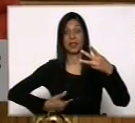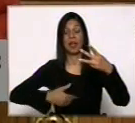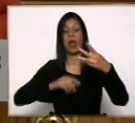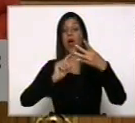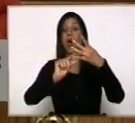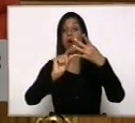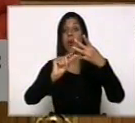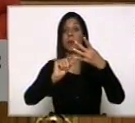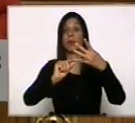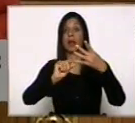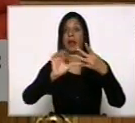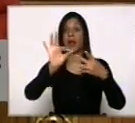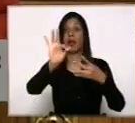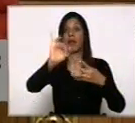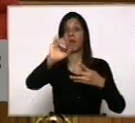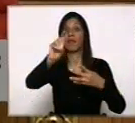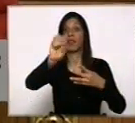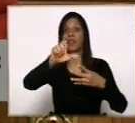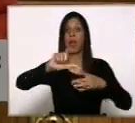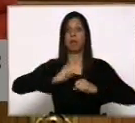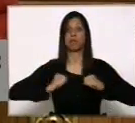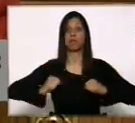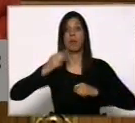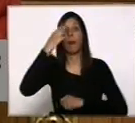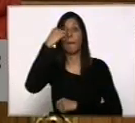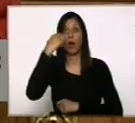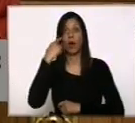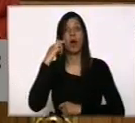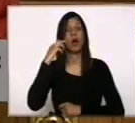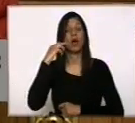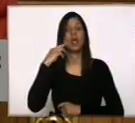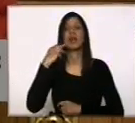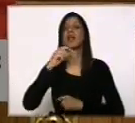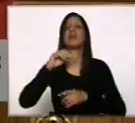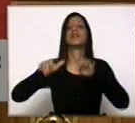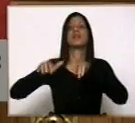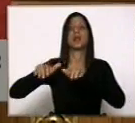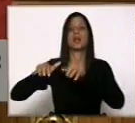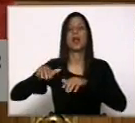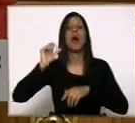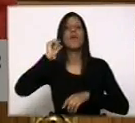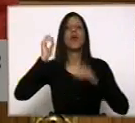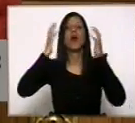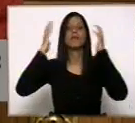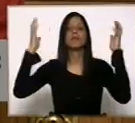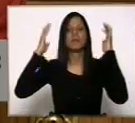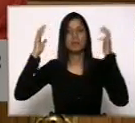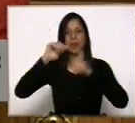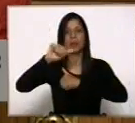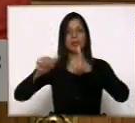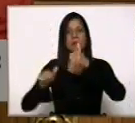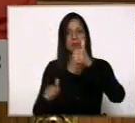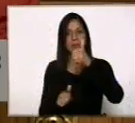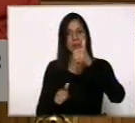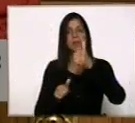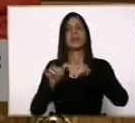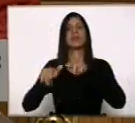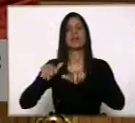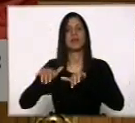Fidel Ernesto Vázquez, Secretario, Carolis Pérez González, Subsecretaria.